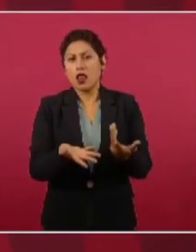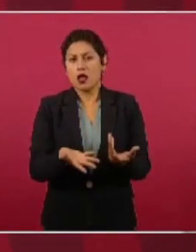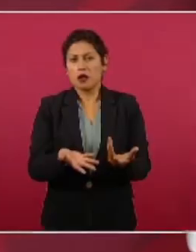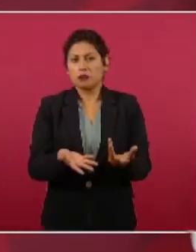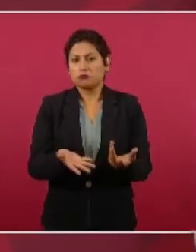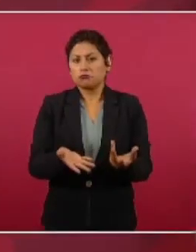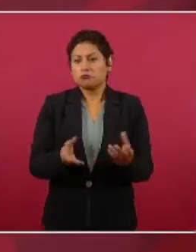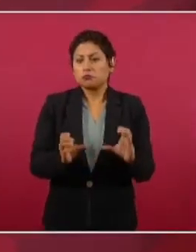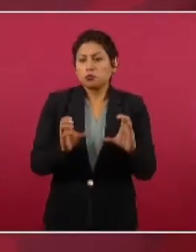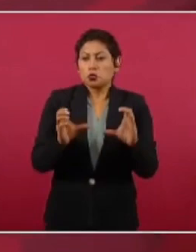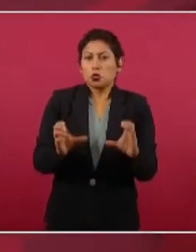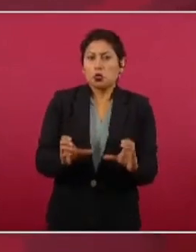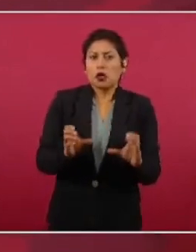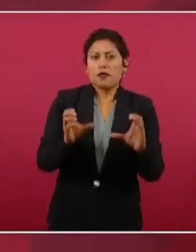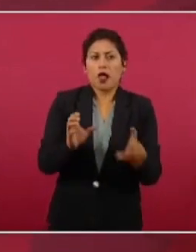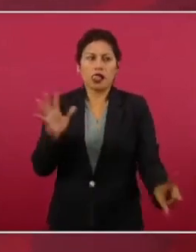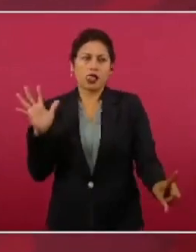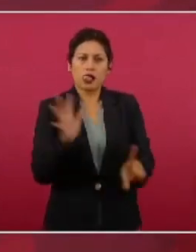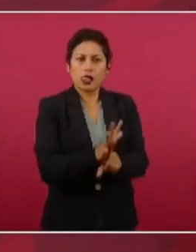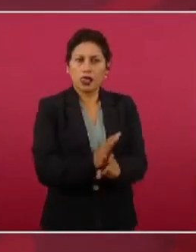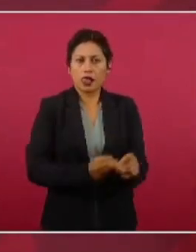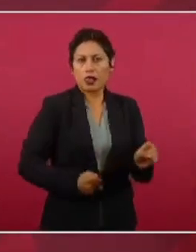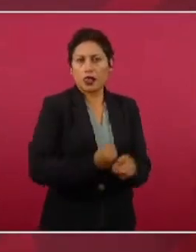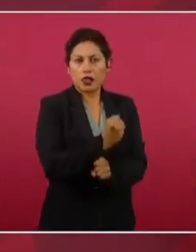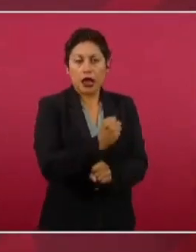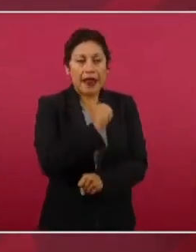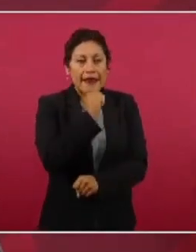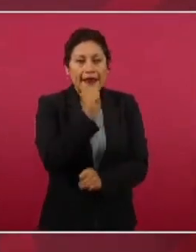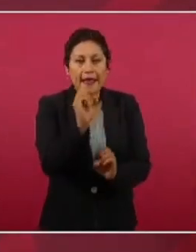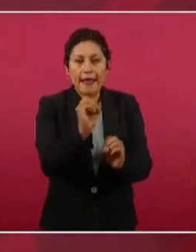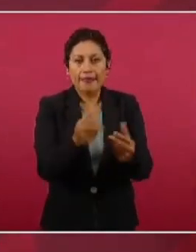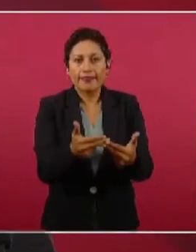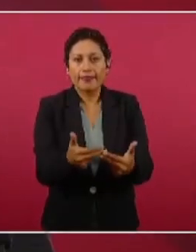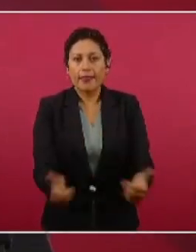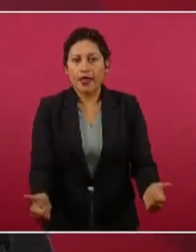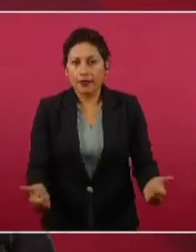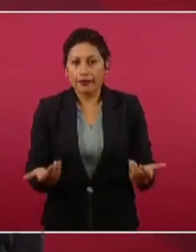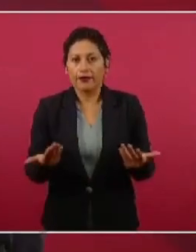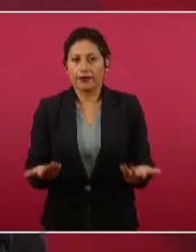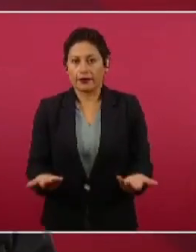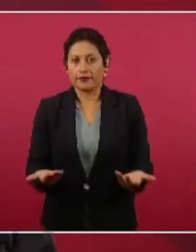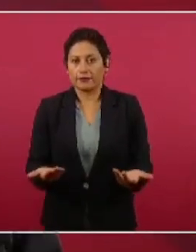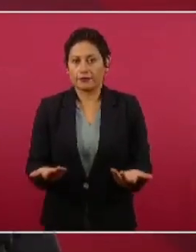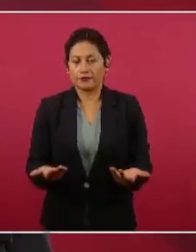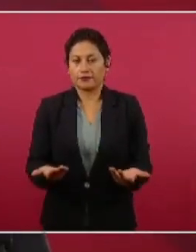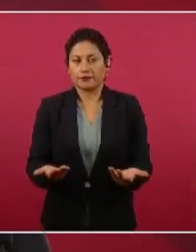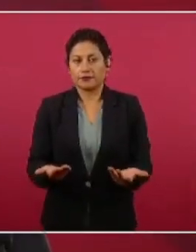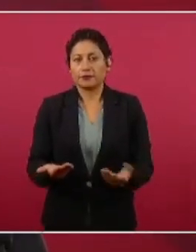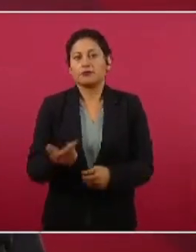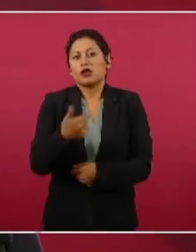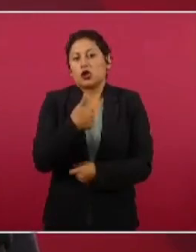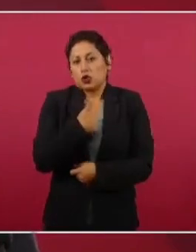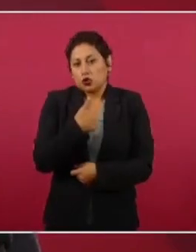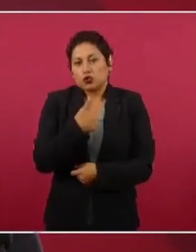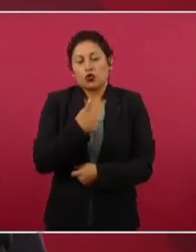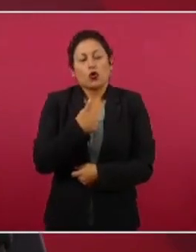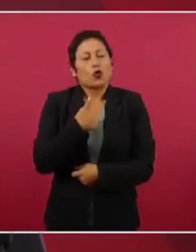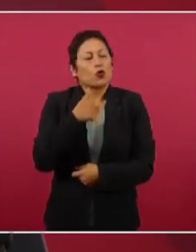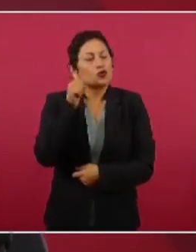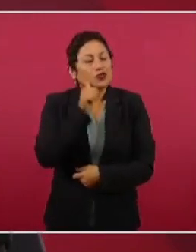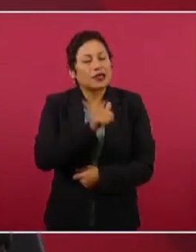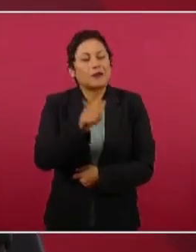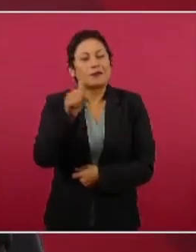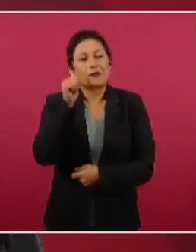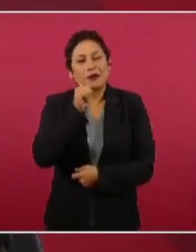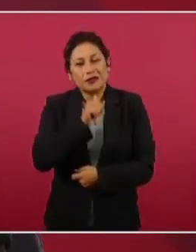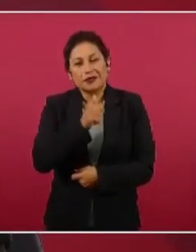sea perseguido, maltratado, siempre he dicho, no es mi fuerte la venganza, no odio.